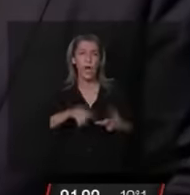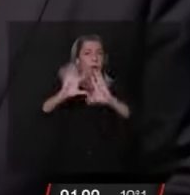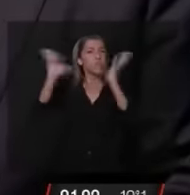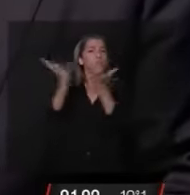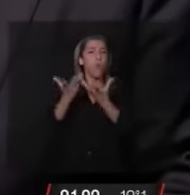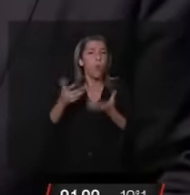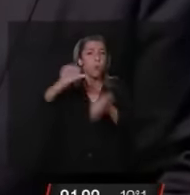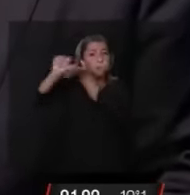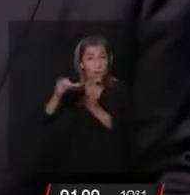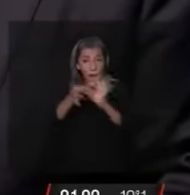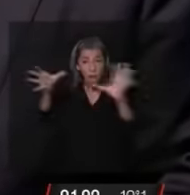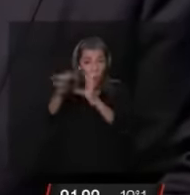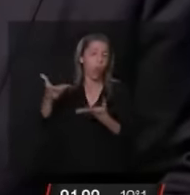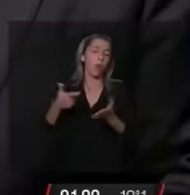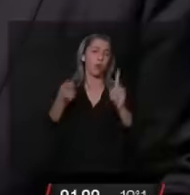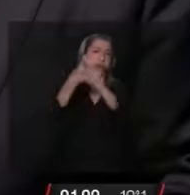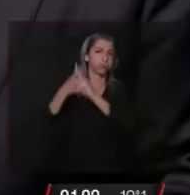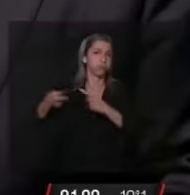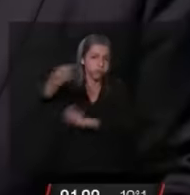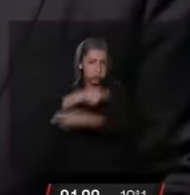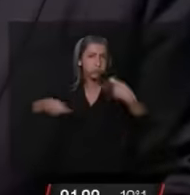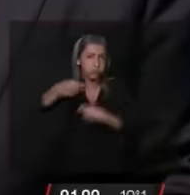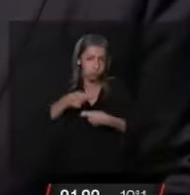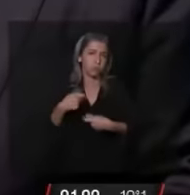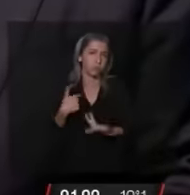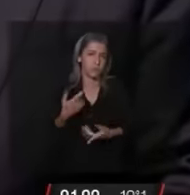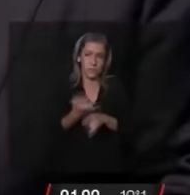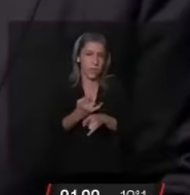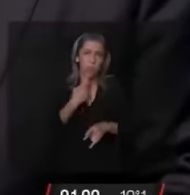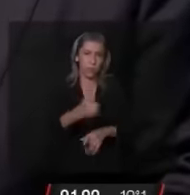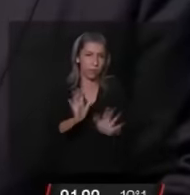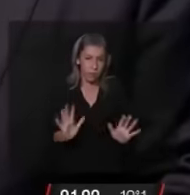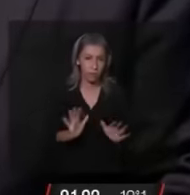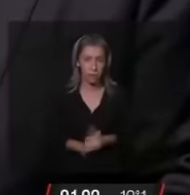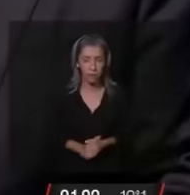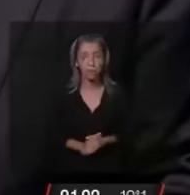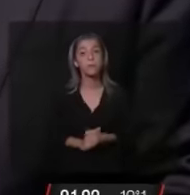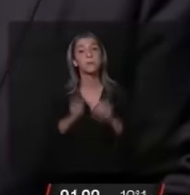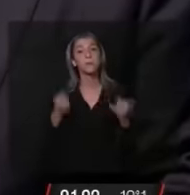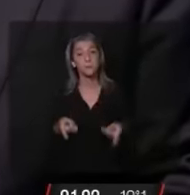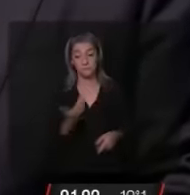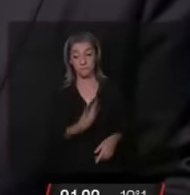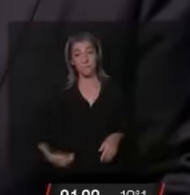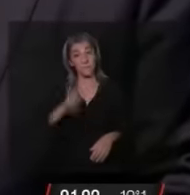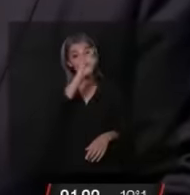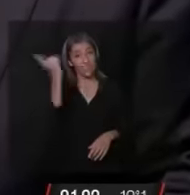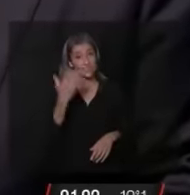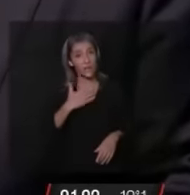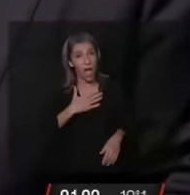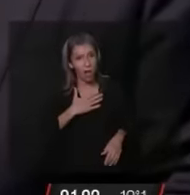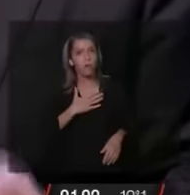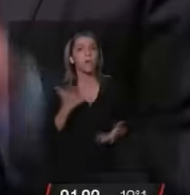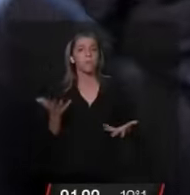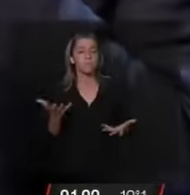libre. Y básicamente, lo otro que quiero señalar es que, como Estado, no estoy dispuesto a